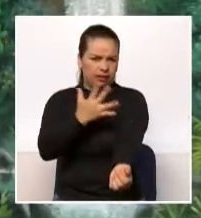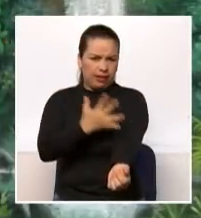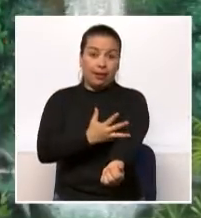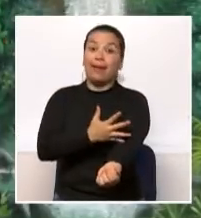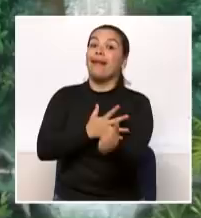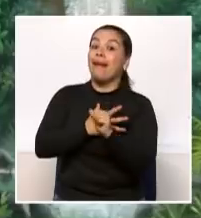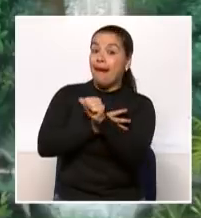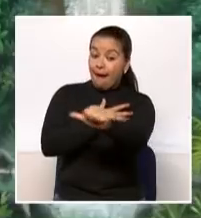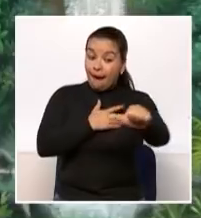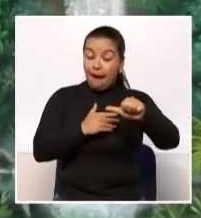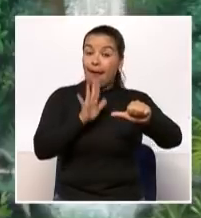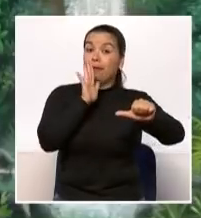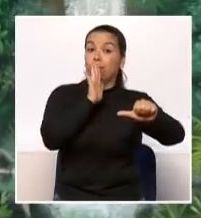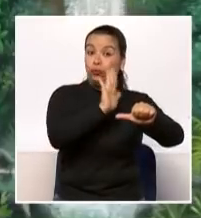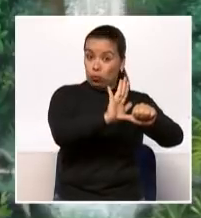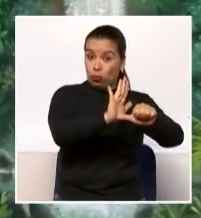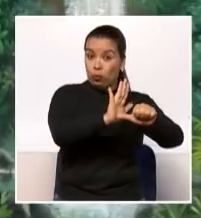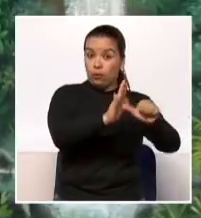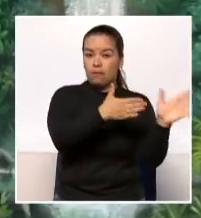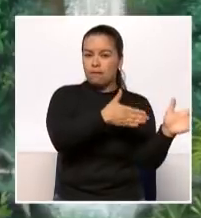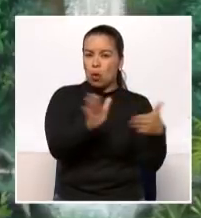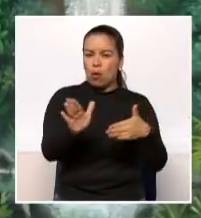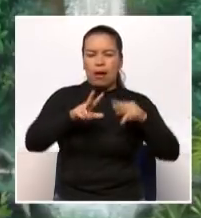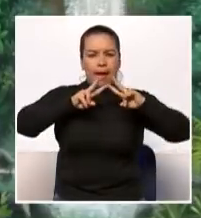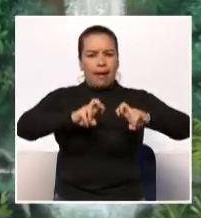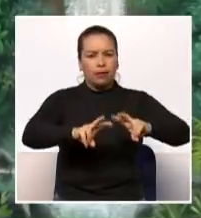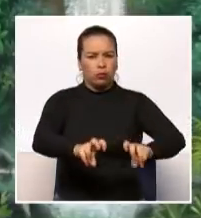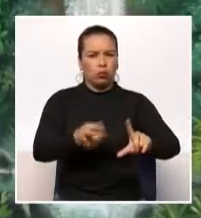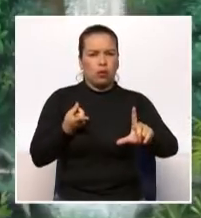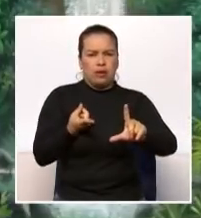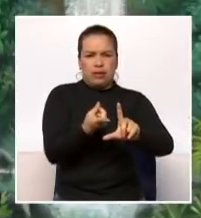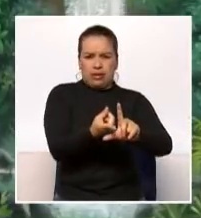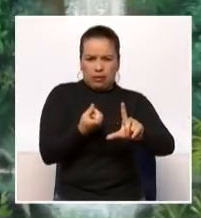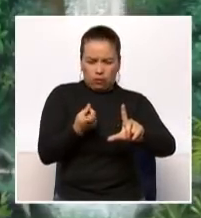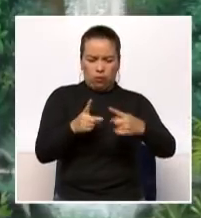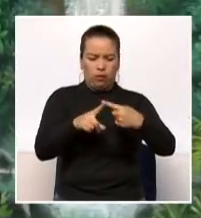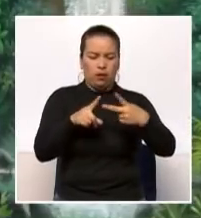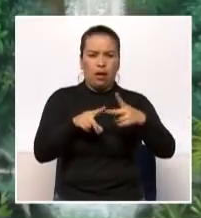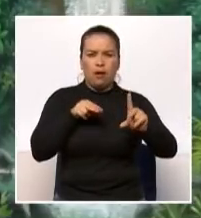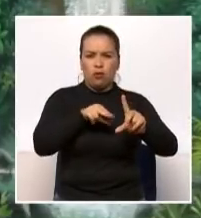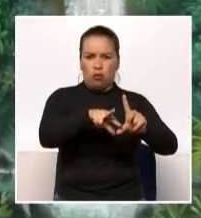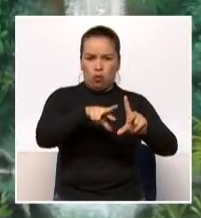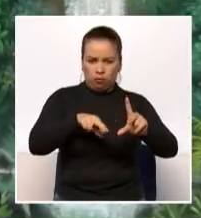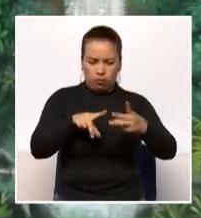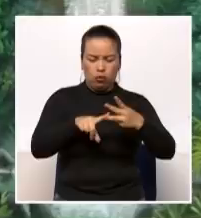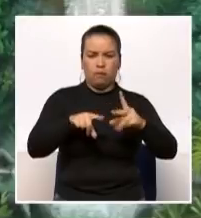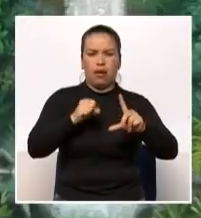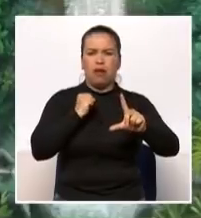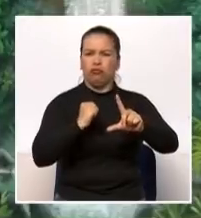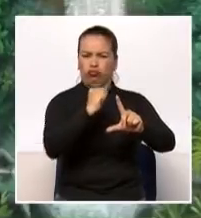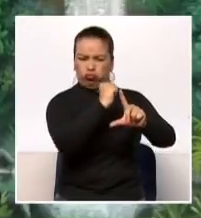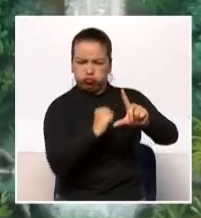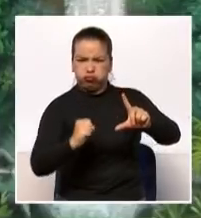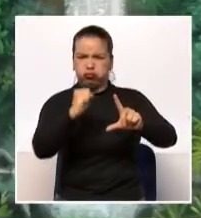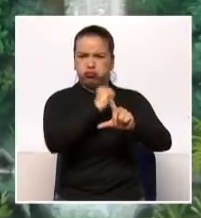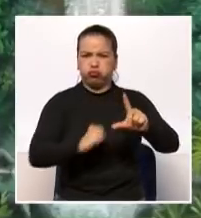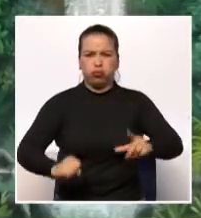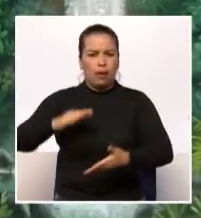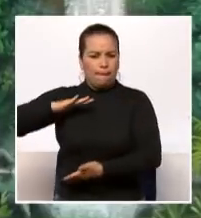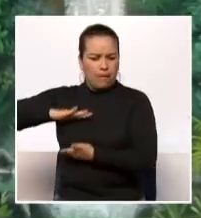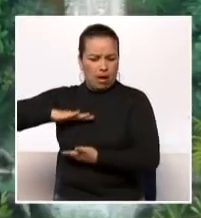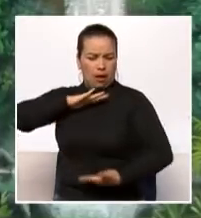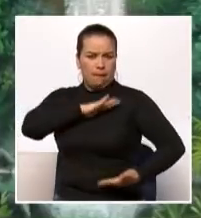mujeres hacerles un programa de estudio ginecológico, de citología, colposcopia, ecografía transvaginal, examen de